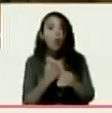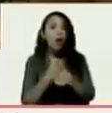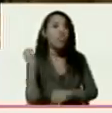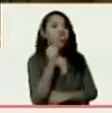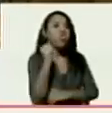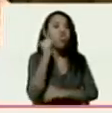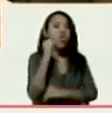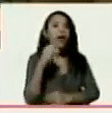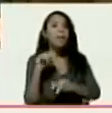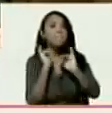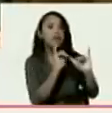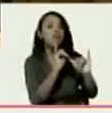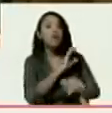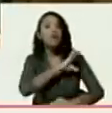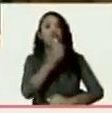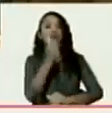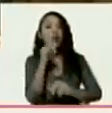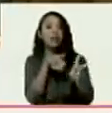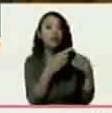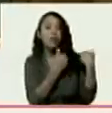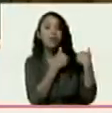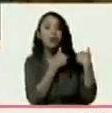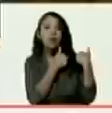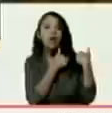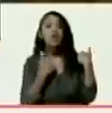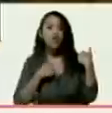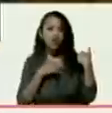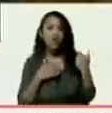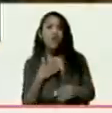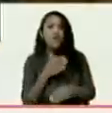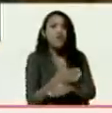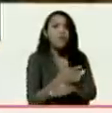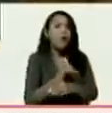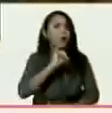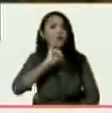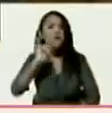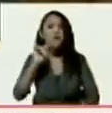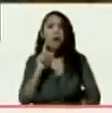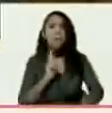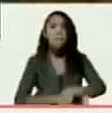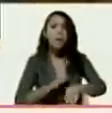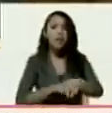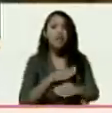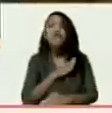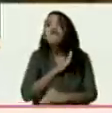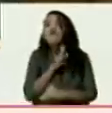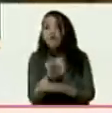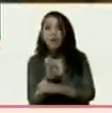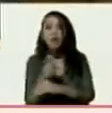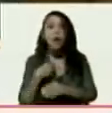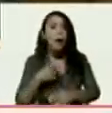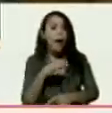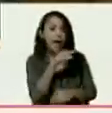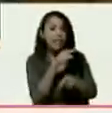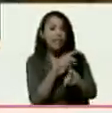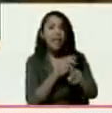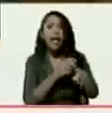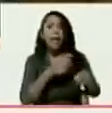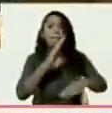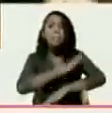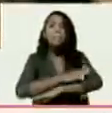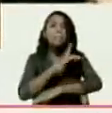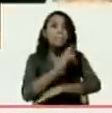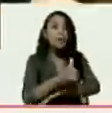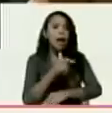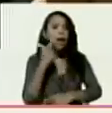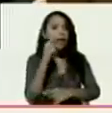Nosotros fuimos a hacer lo que nos corresponde, a denunciar en su momento las acciones de desacato.